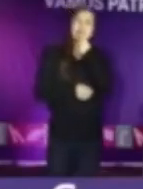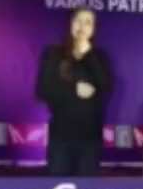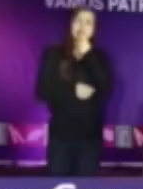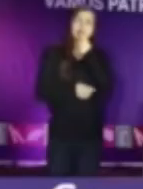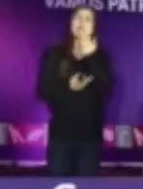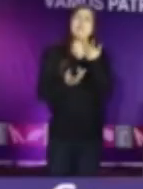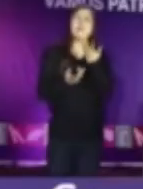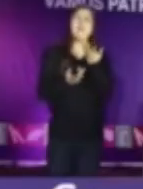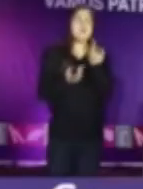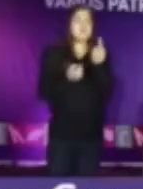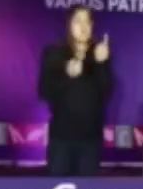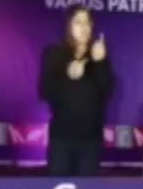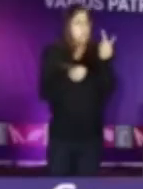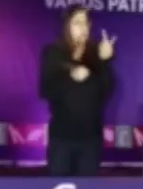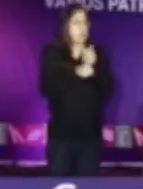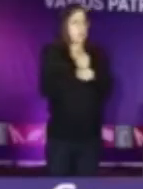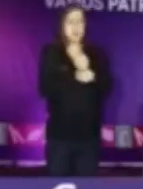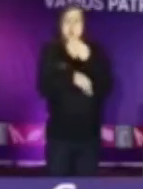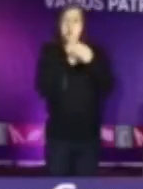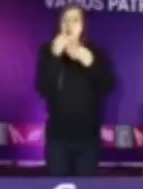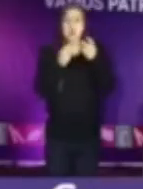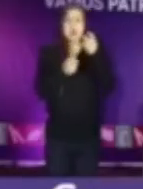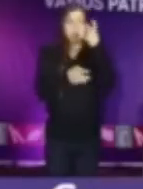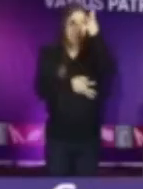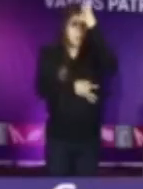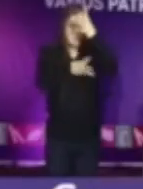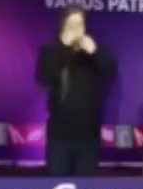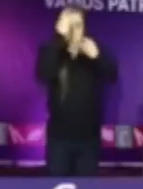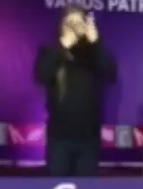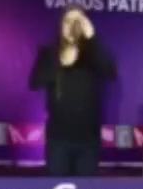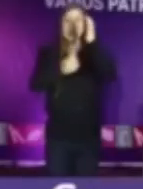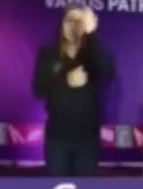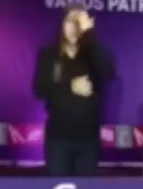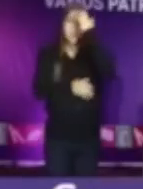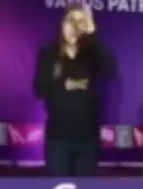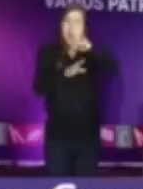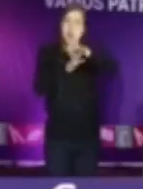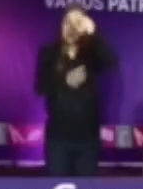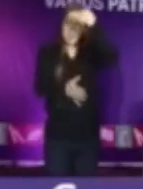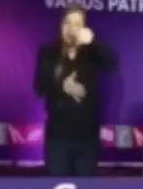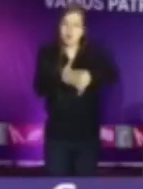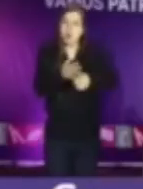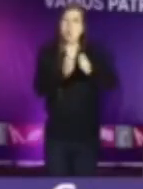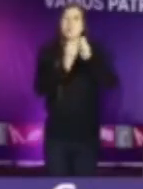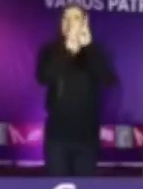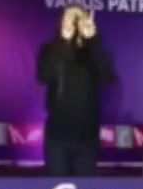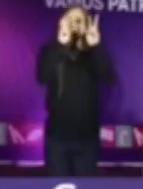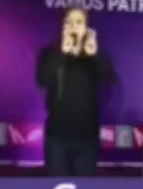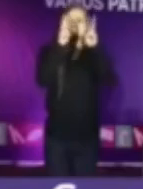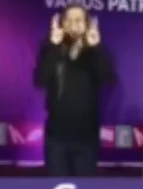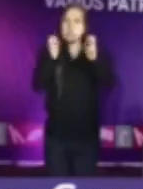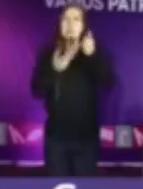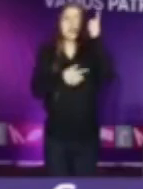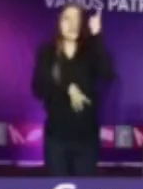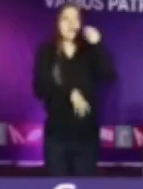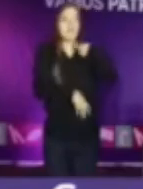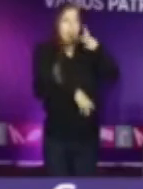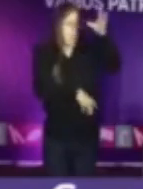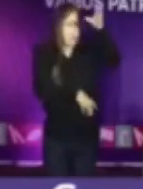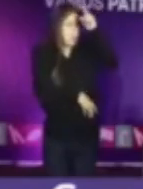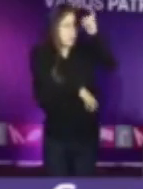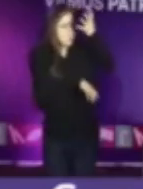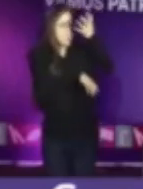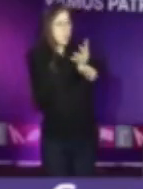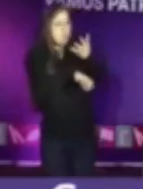qué coño hago con todo este aprendizaje, con todo este conocimiento de América Latina, de Estados Unidos?